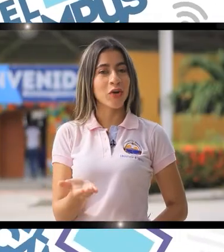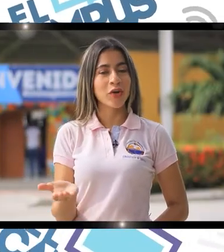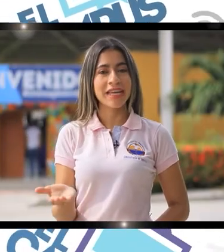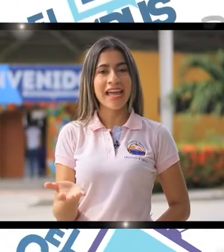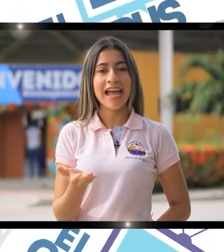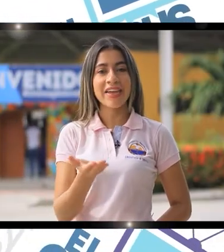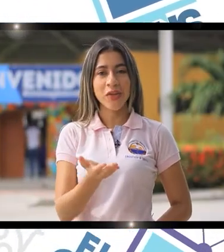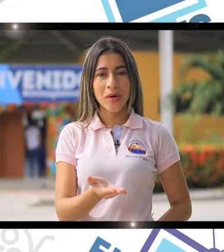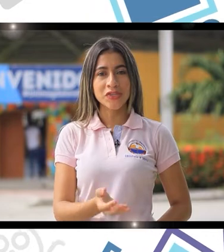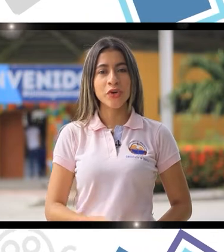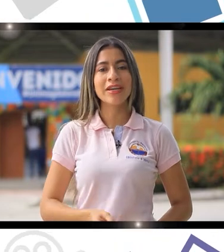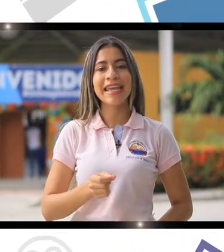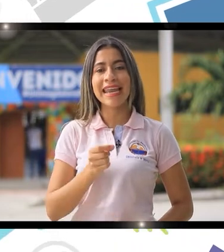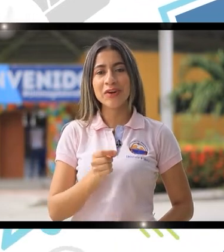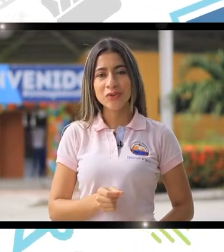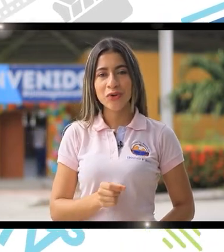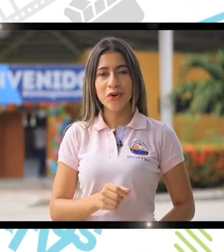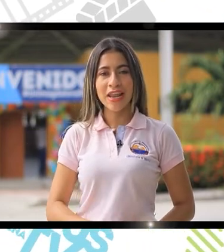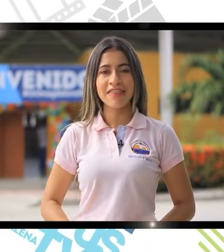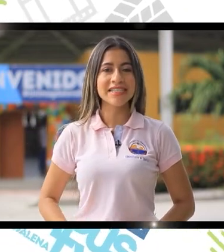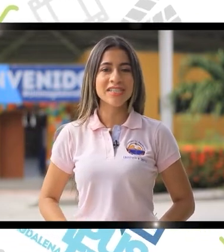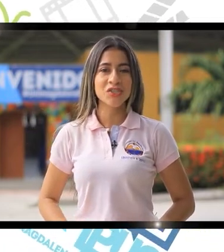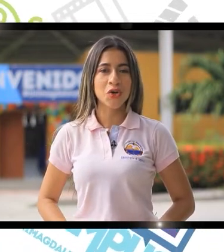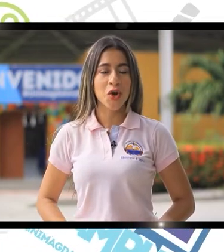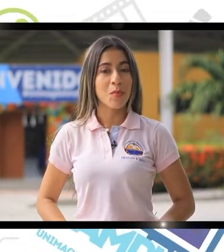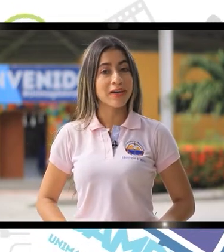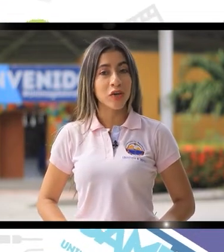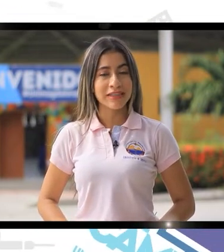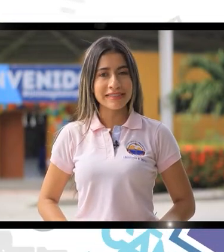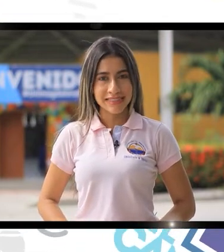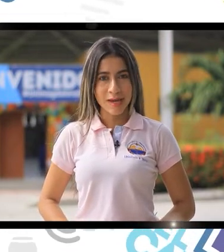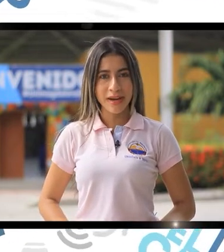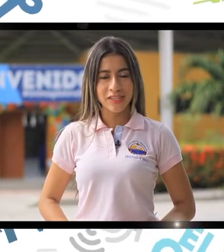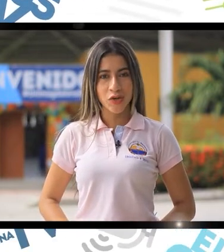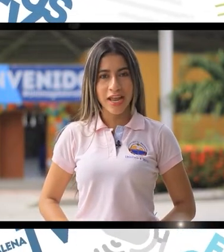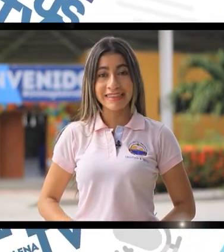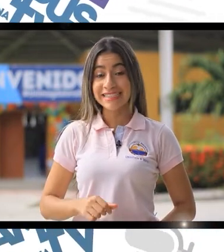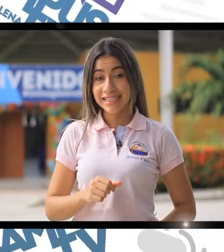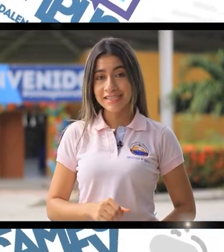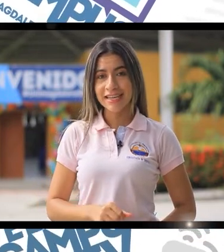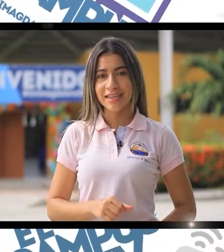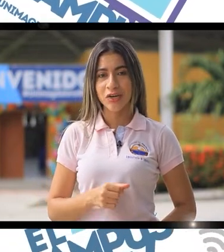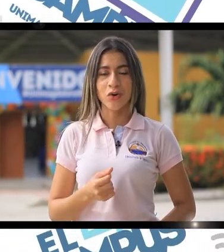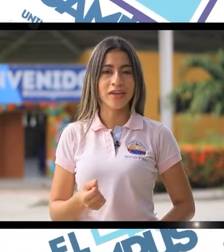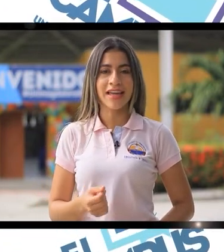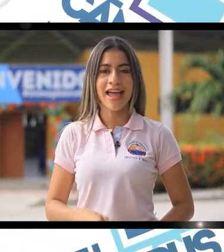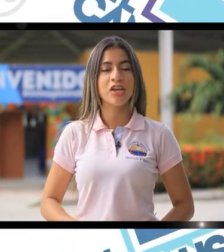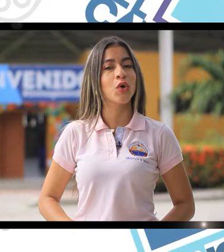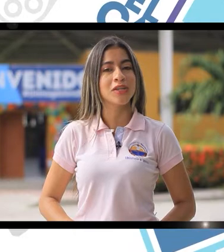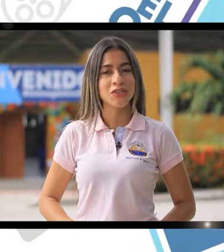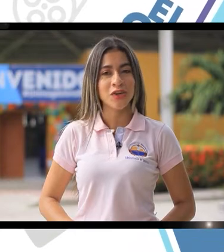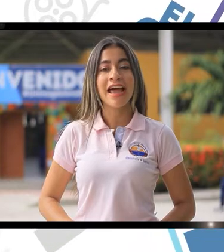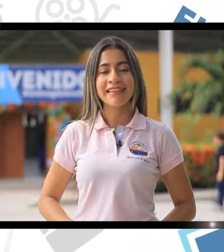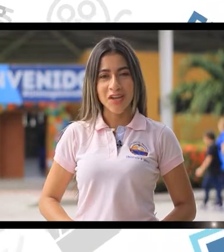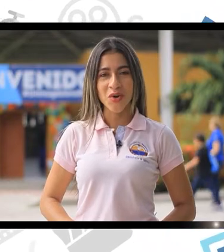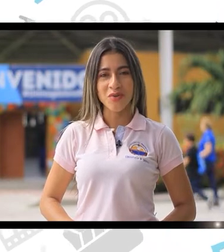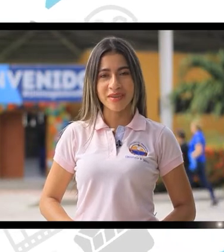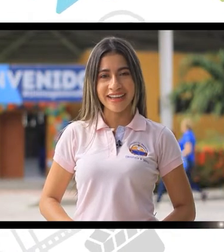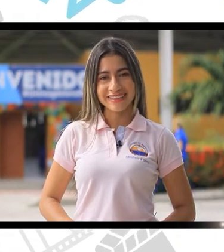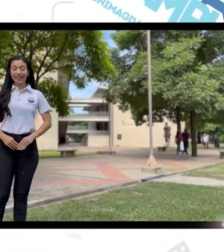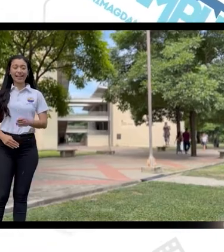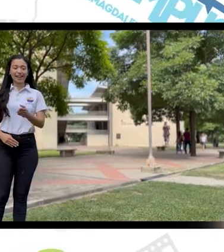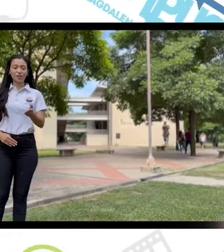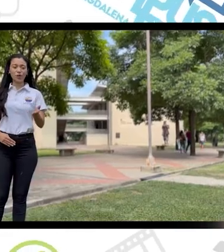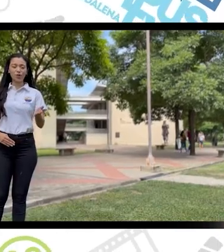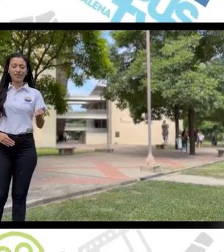Ciencia, Tecnología e Innovación que le otorgó la distinción como actor del Sistema Nacional de Ciencia, Tecnología e Innovación de